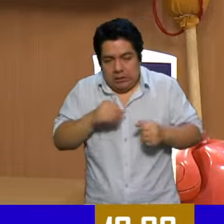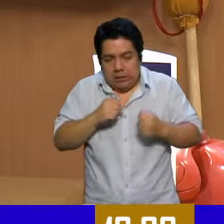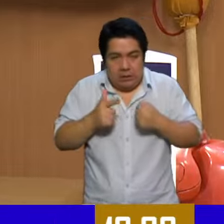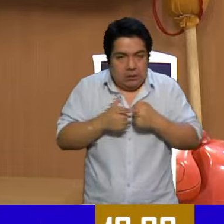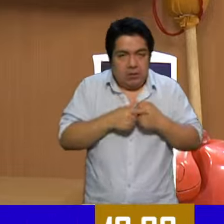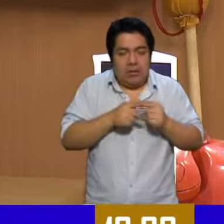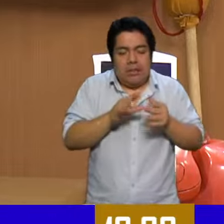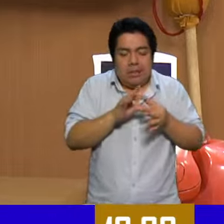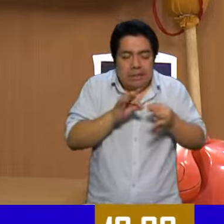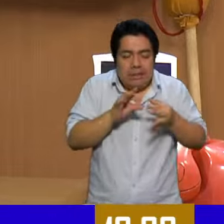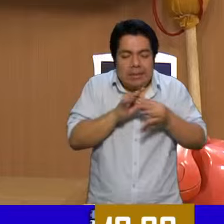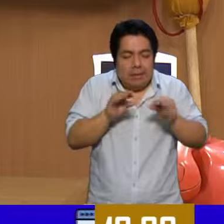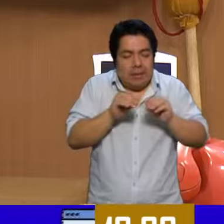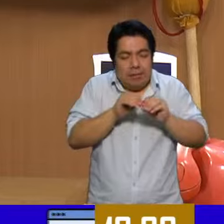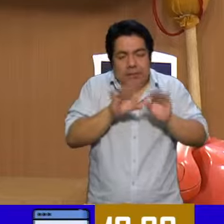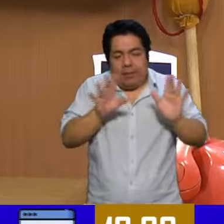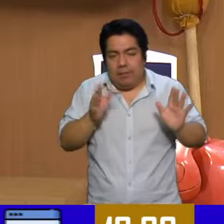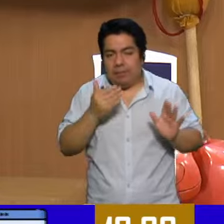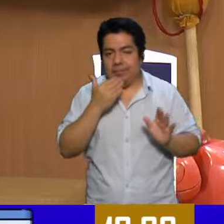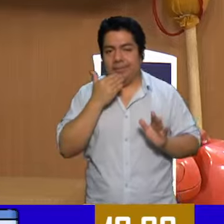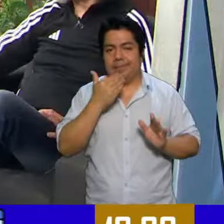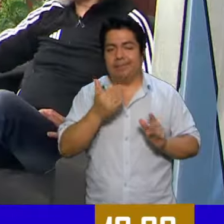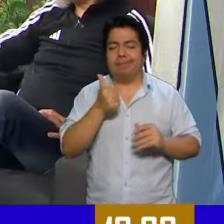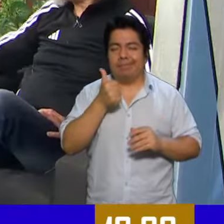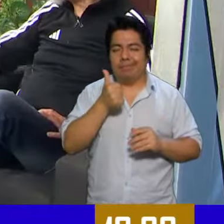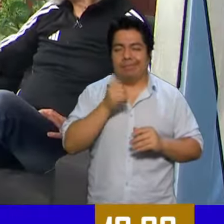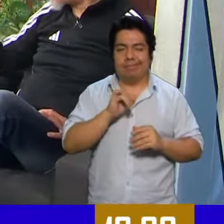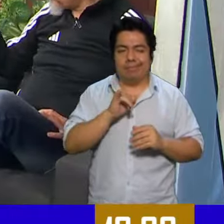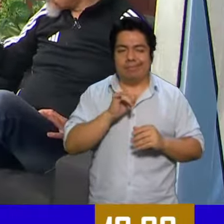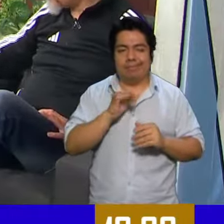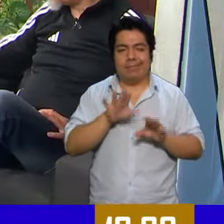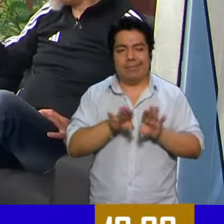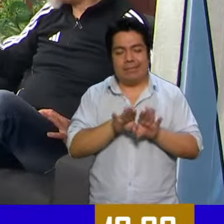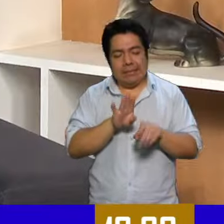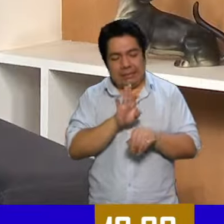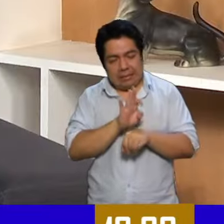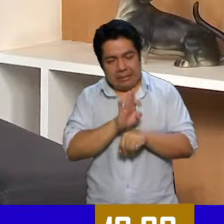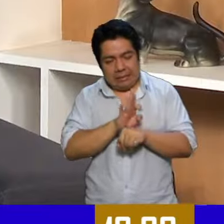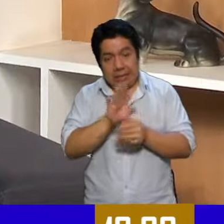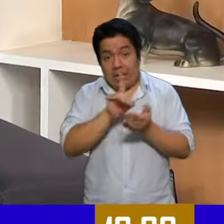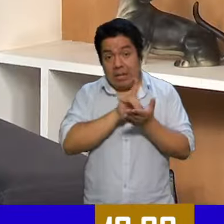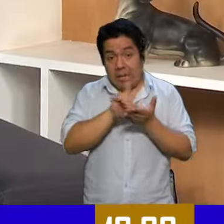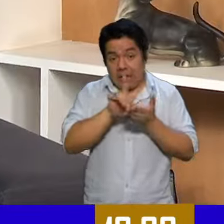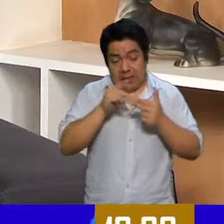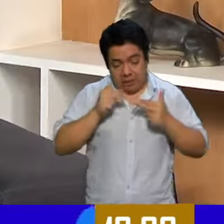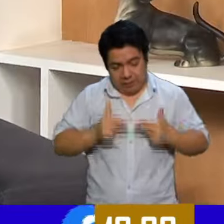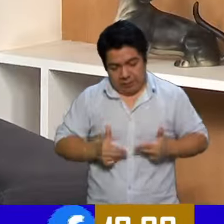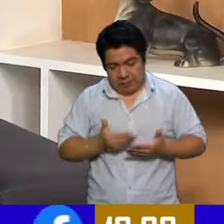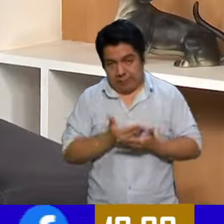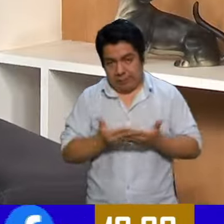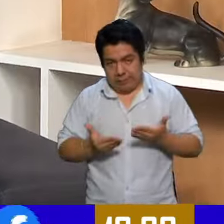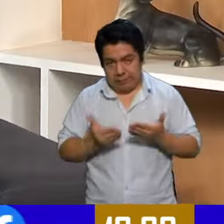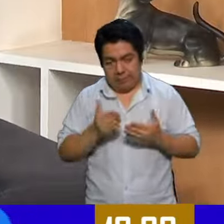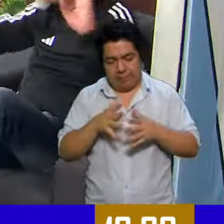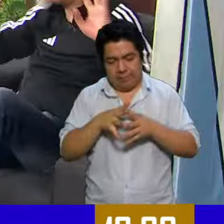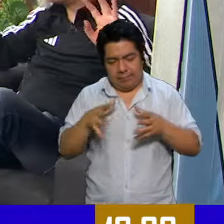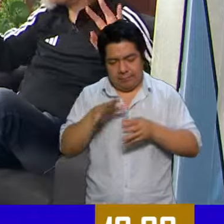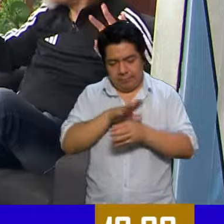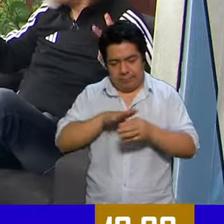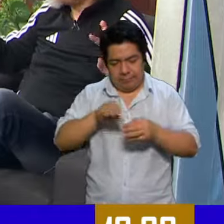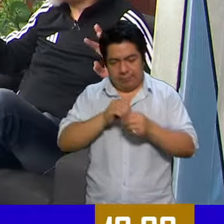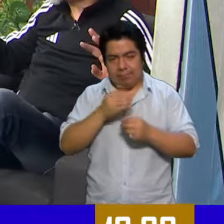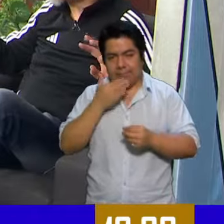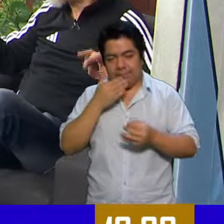se desvanezca las afectaciones. Es fabuloso, sobre todo en materia de eso, de fortalecimiento de los derechos ciudadanos a través de este conceptazo que nos acabas